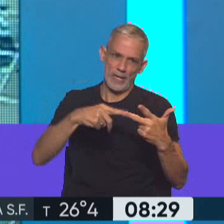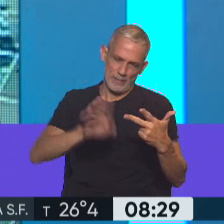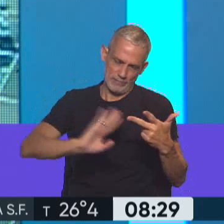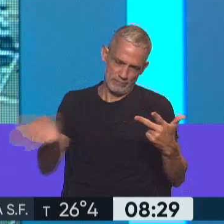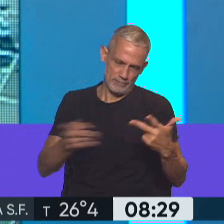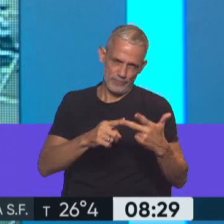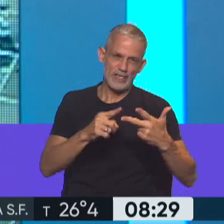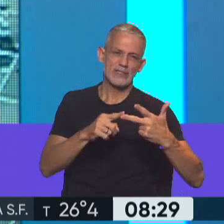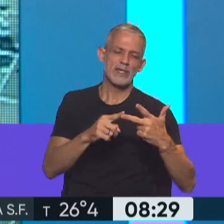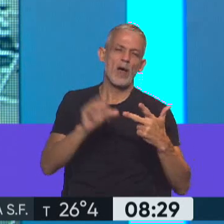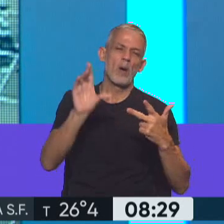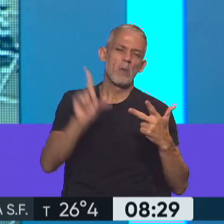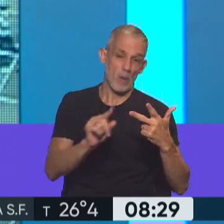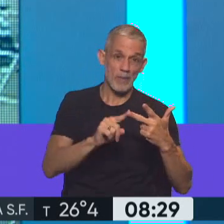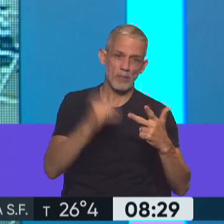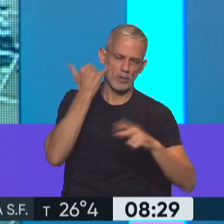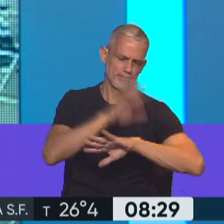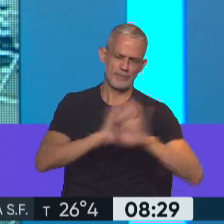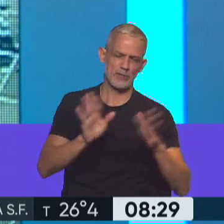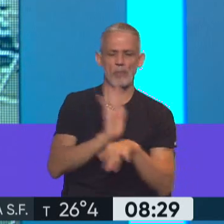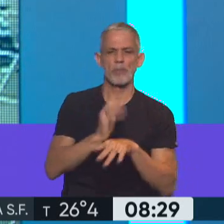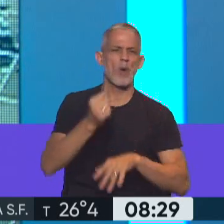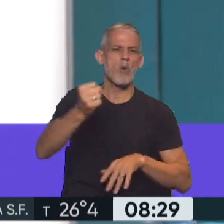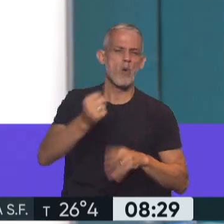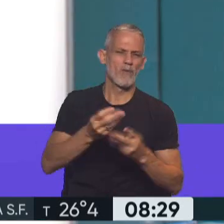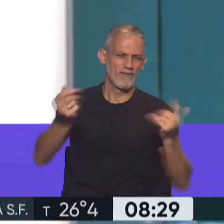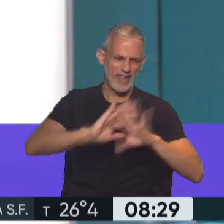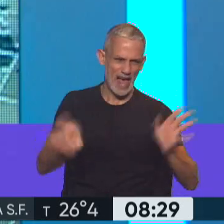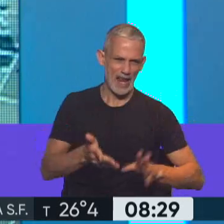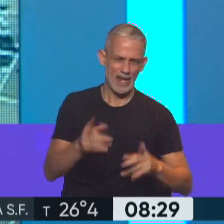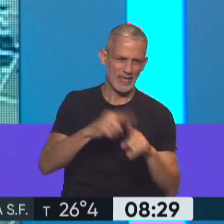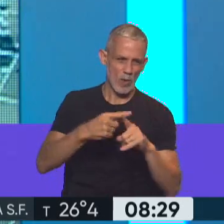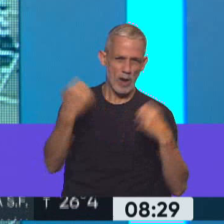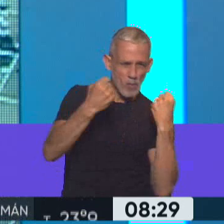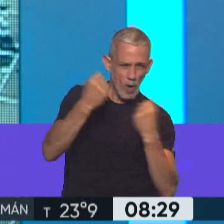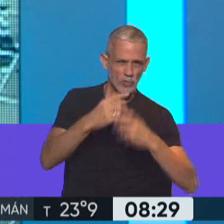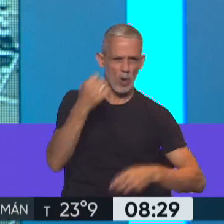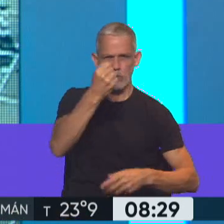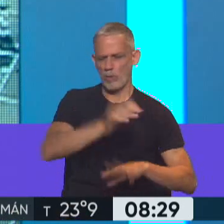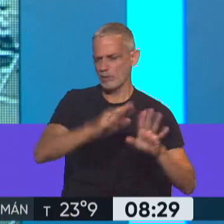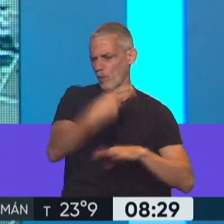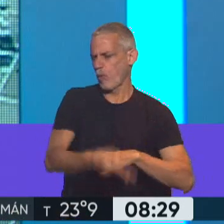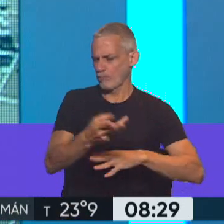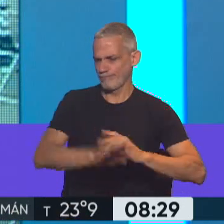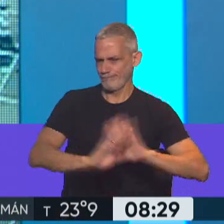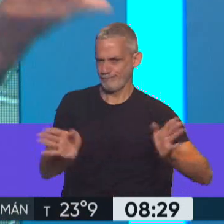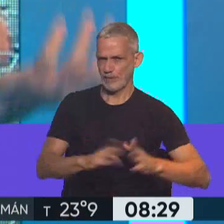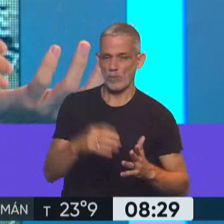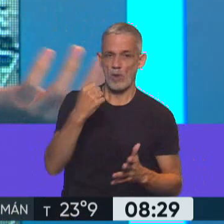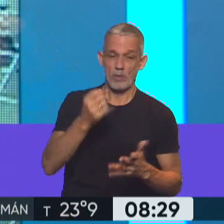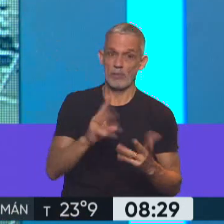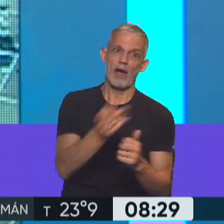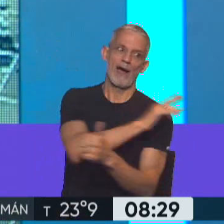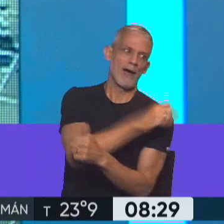fue, si bien el más leve, fue el que le dio la piña final al sistema, como una pelea de box, y uno dice, bueno, pero esa piña que lo noqueó no fue tan fuerte, sí, pero no viste